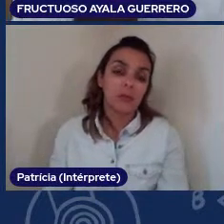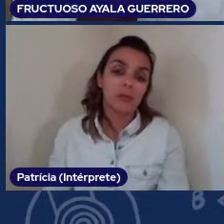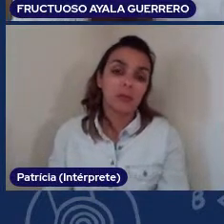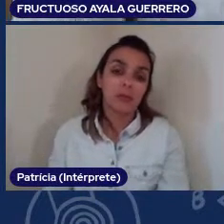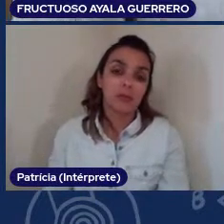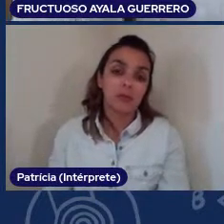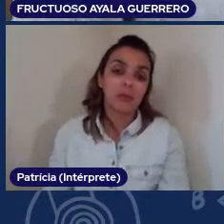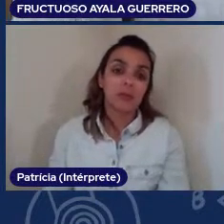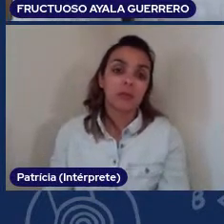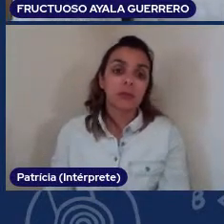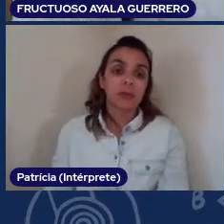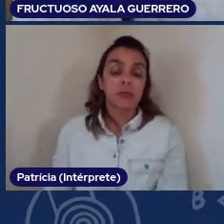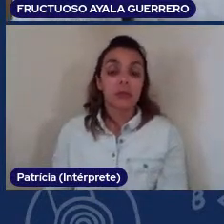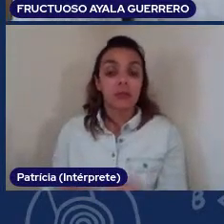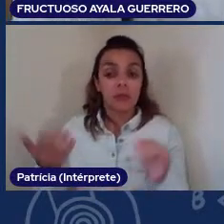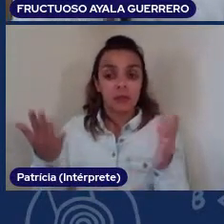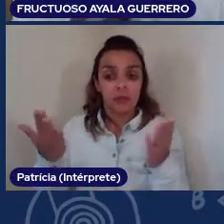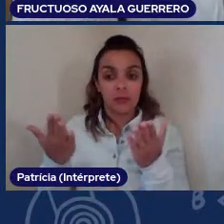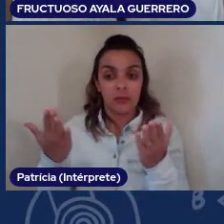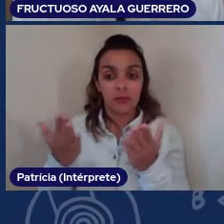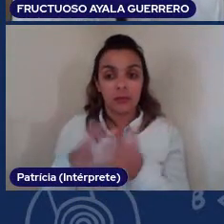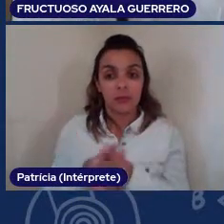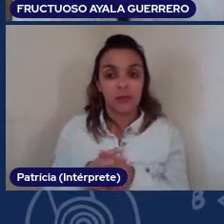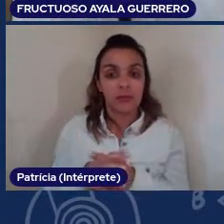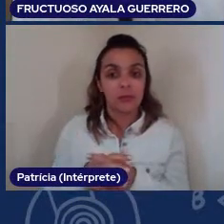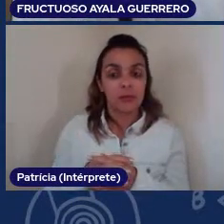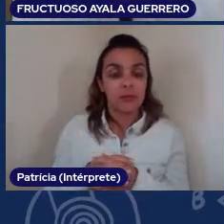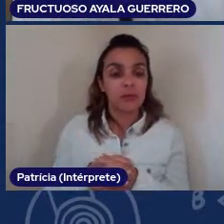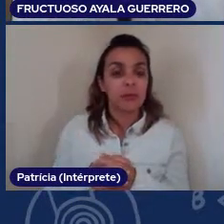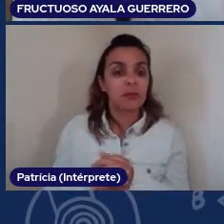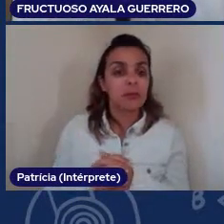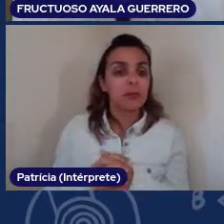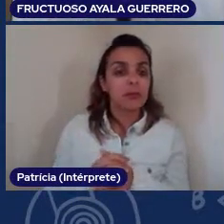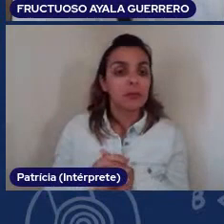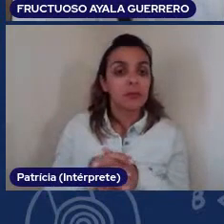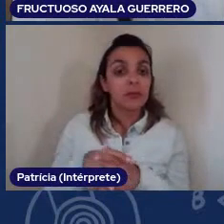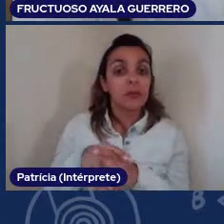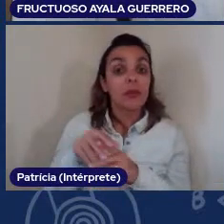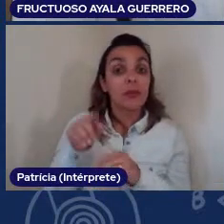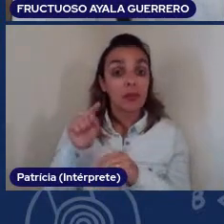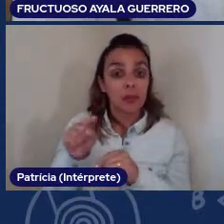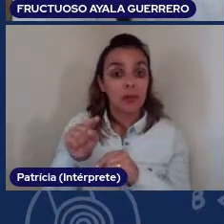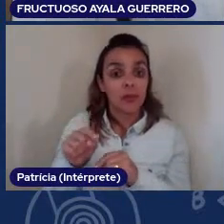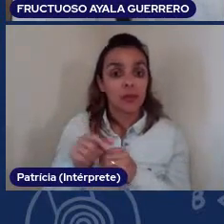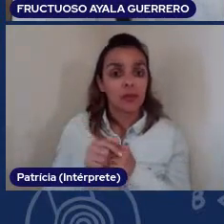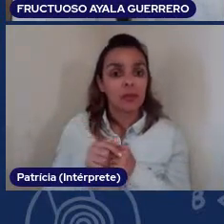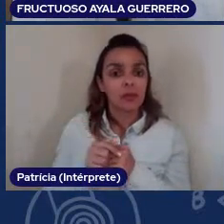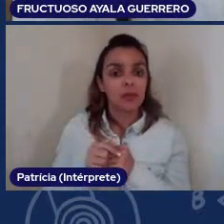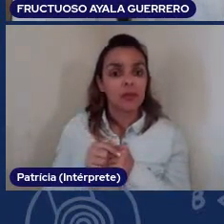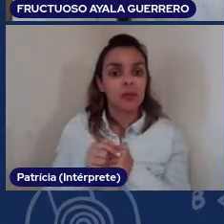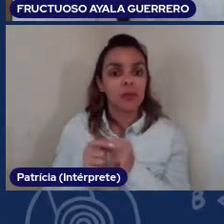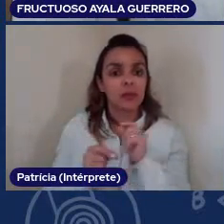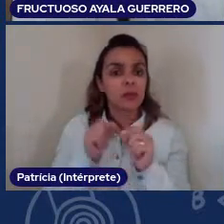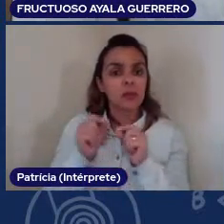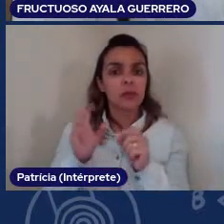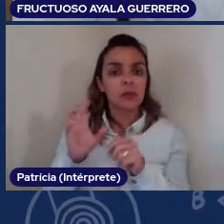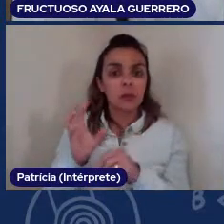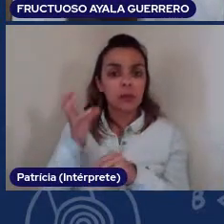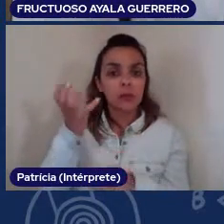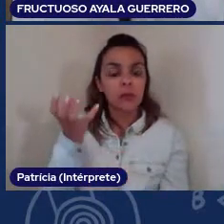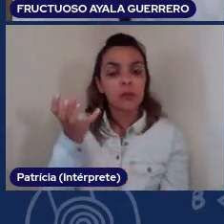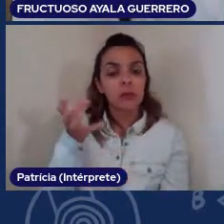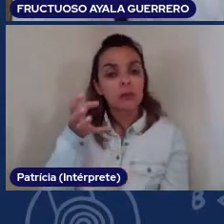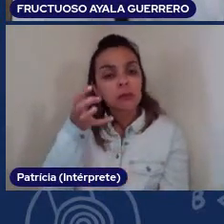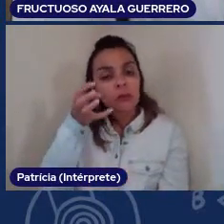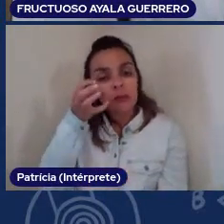Ahora, pero este tipo de actividad durante el sueño no solamente